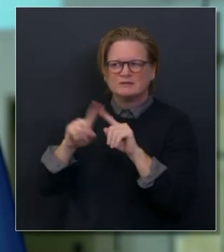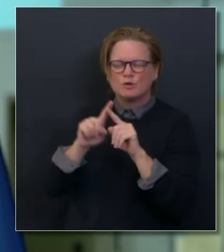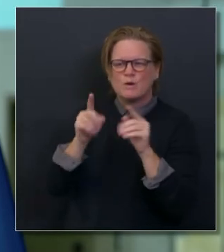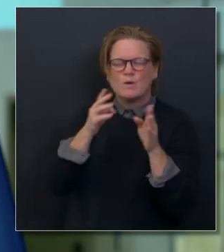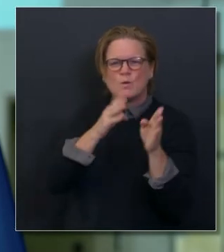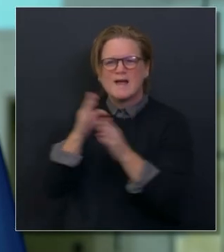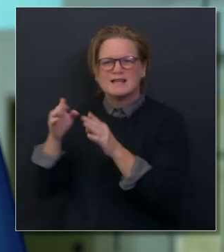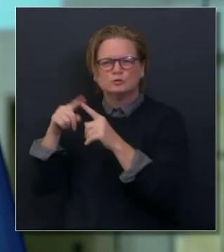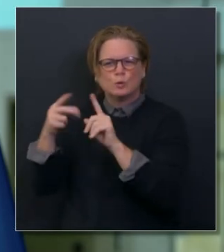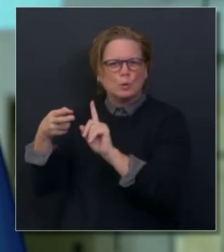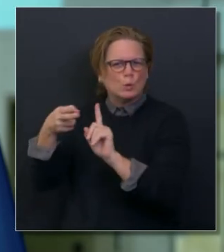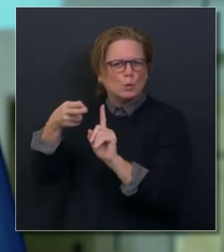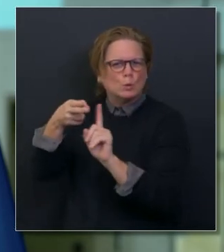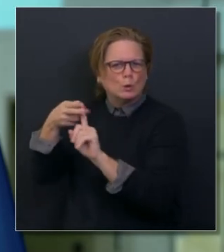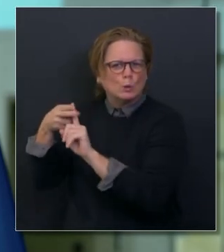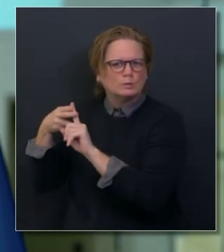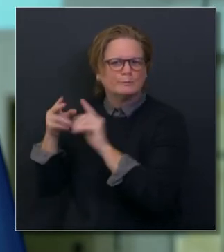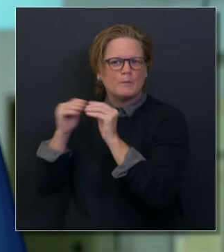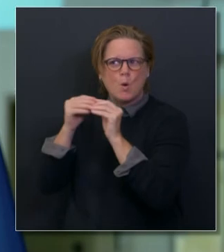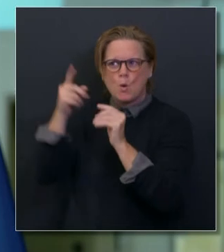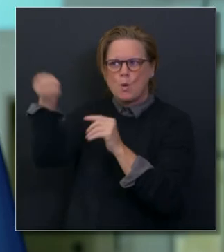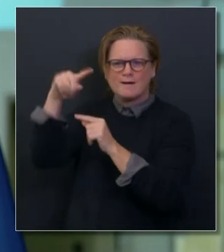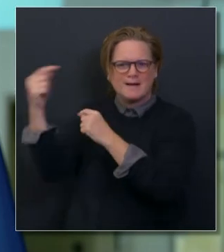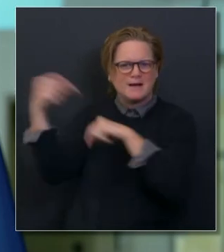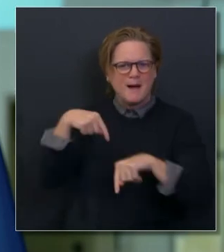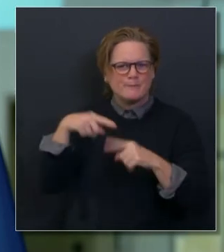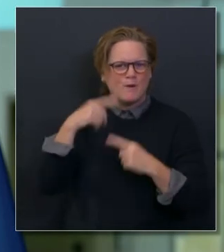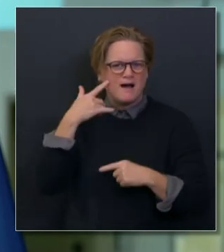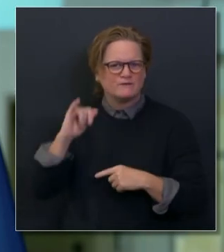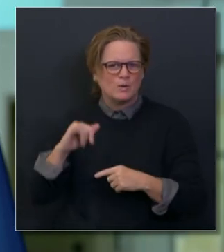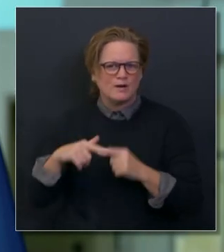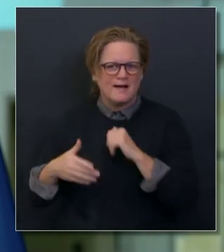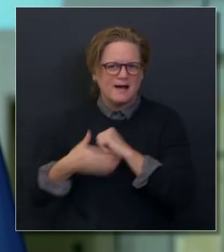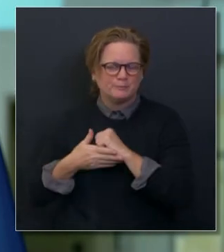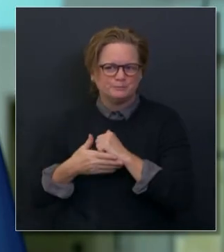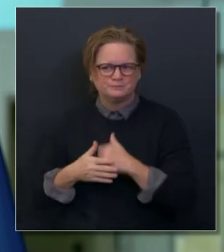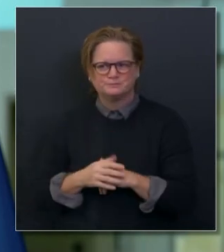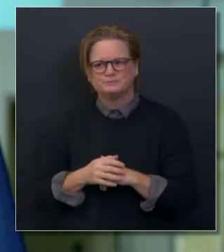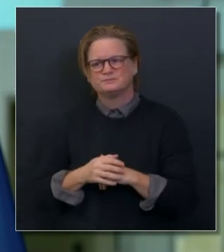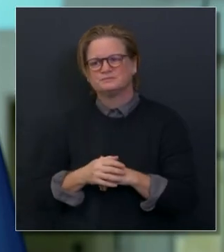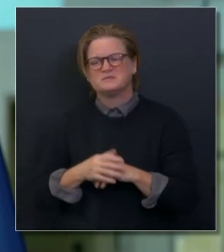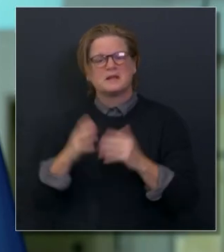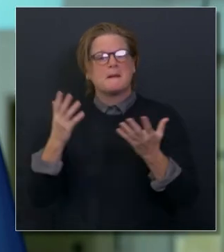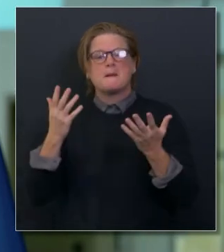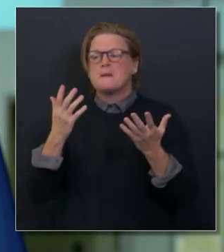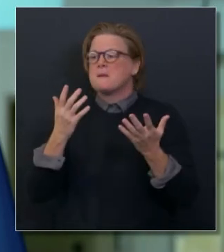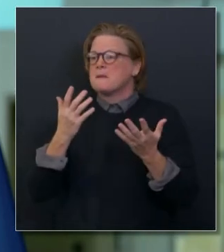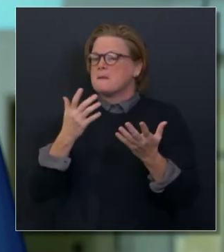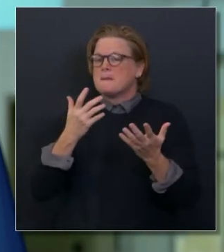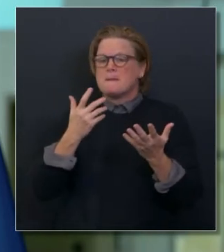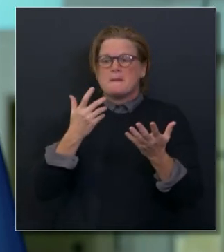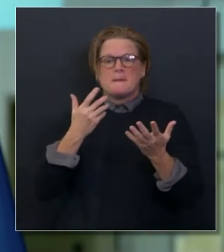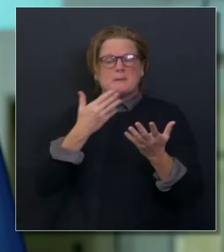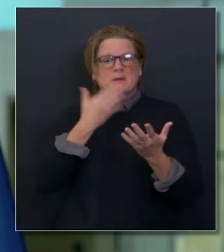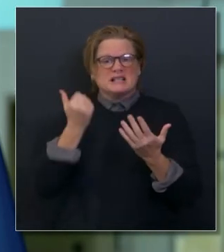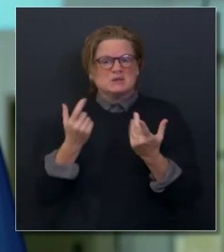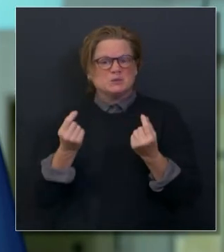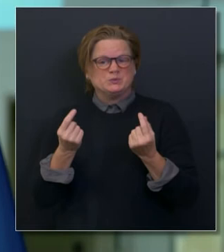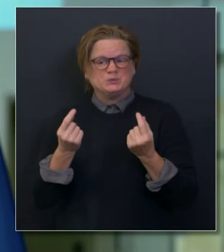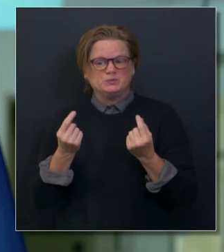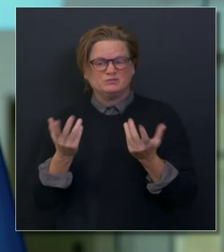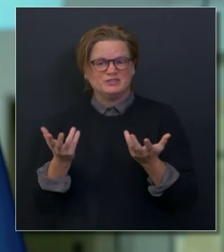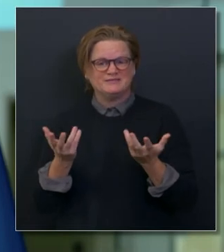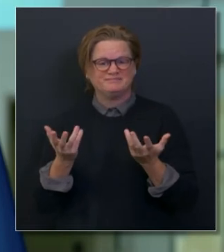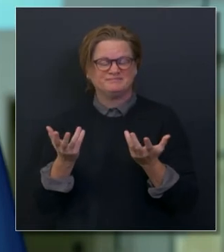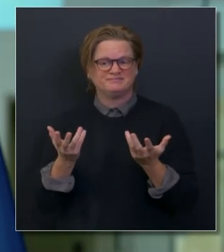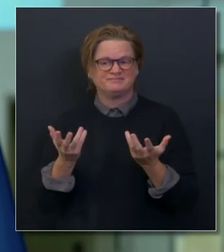está planeándose, pero la manera en que podemos evitar esto que aumente y tomar decisiones muy